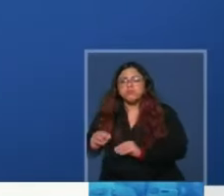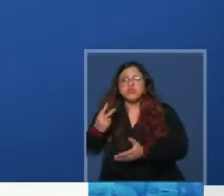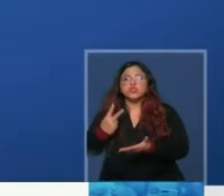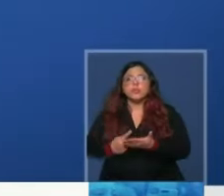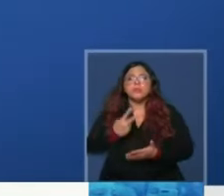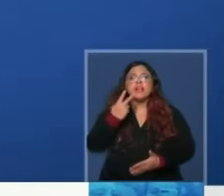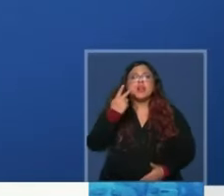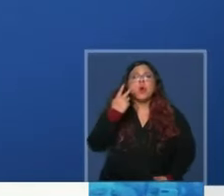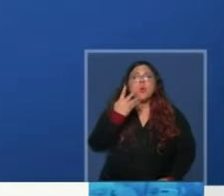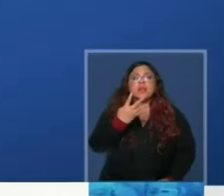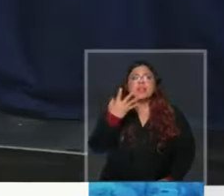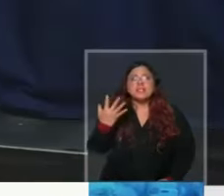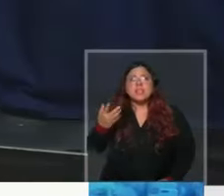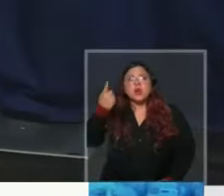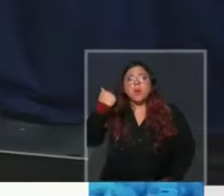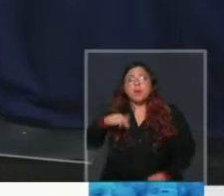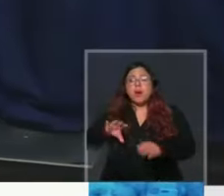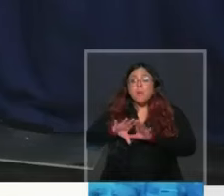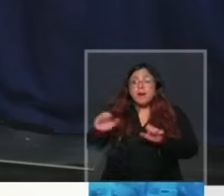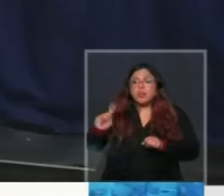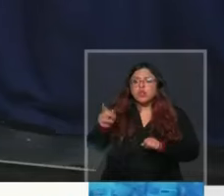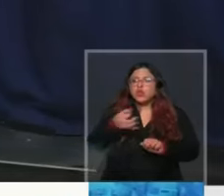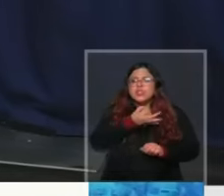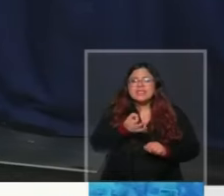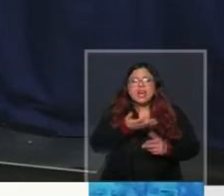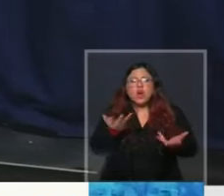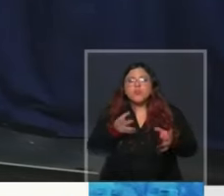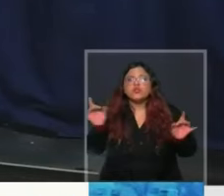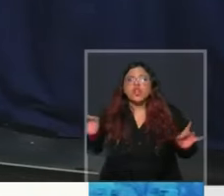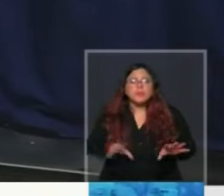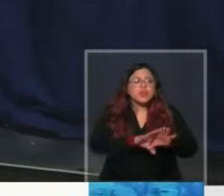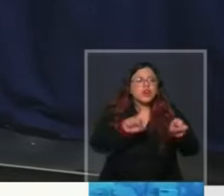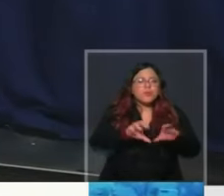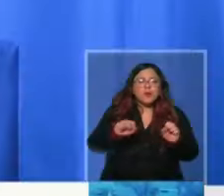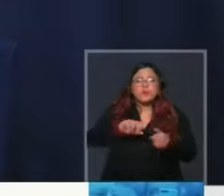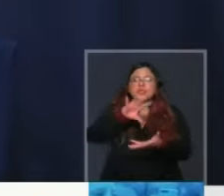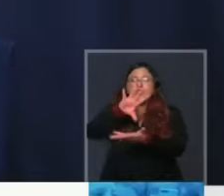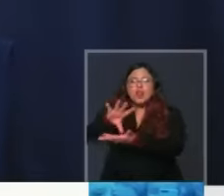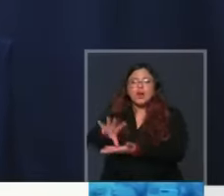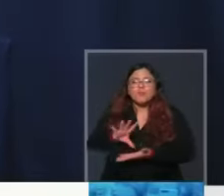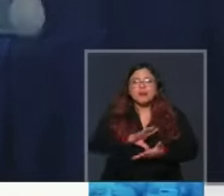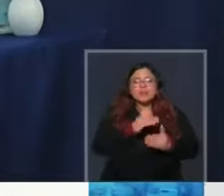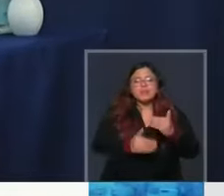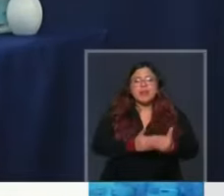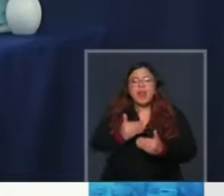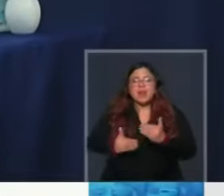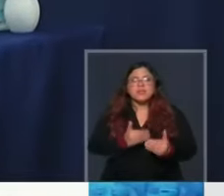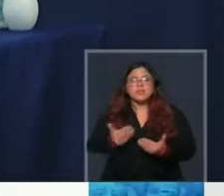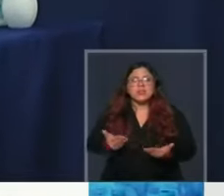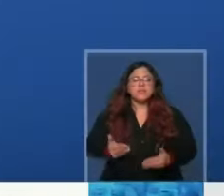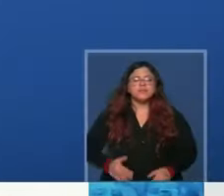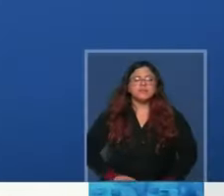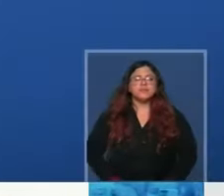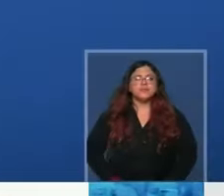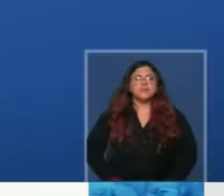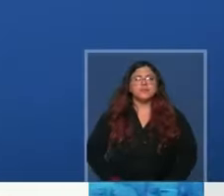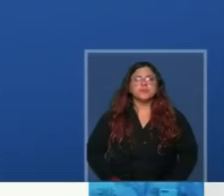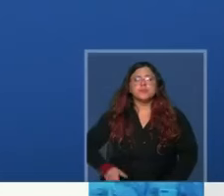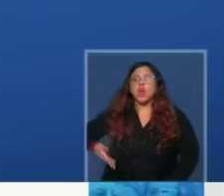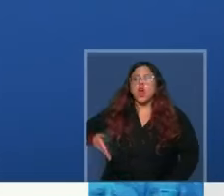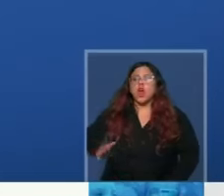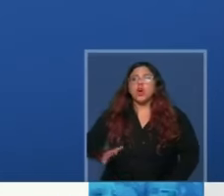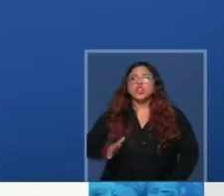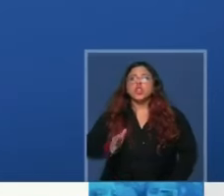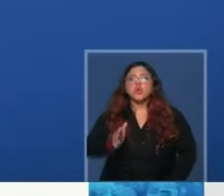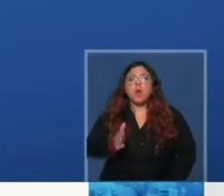el pacto no dice cómo hacerlo, solo el compromiso de los líderes de Estado a avanzar en ello. Seguimos en las próximas